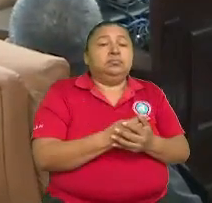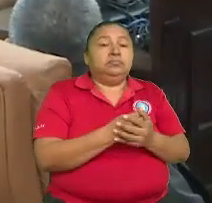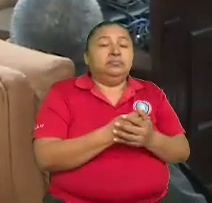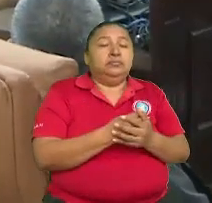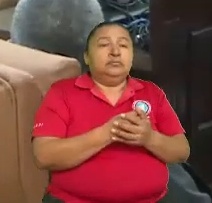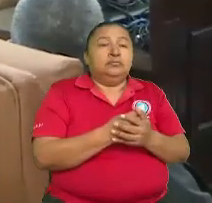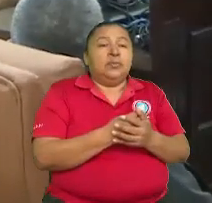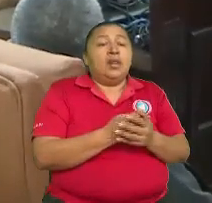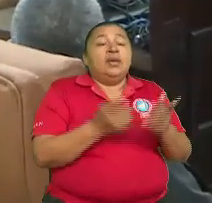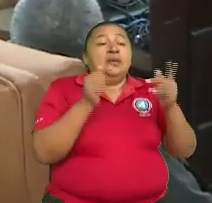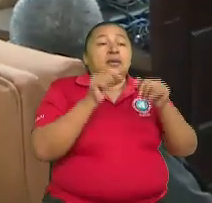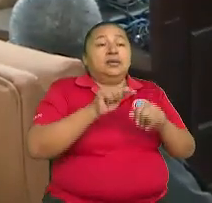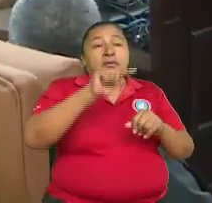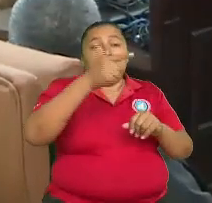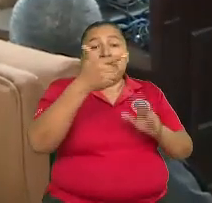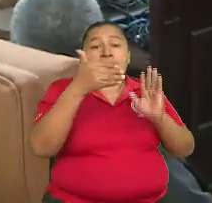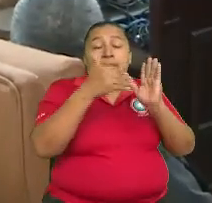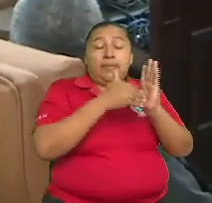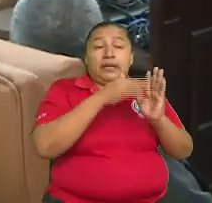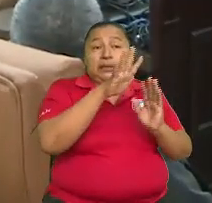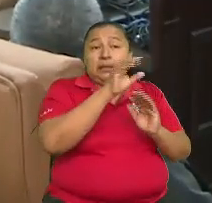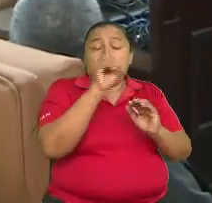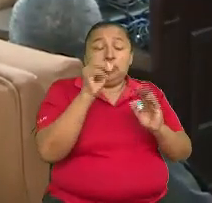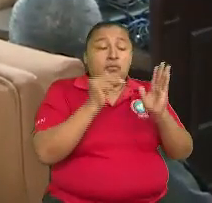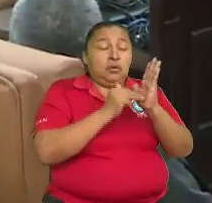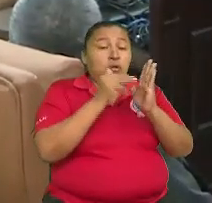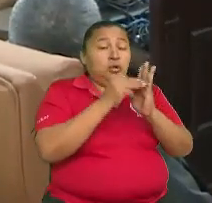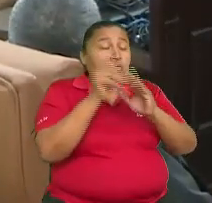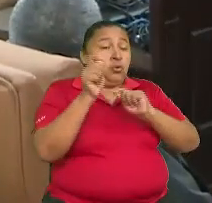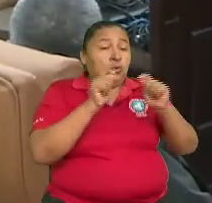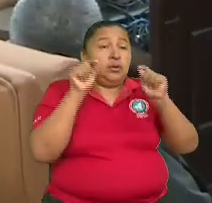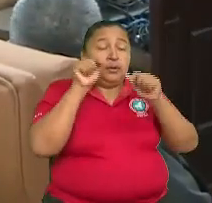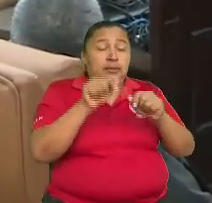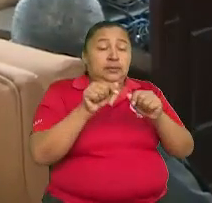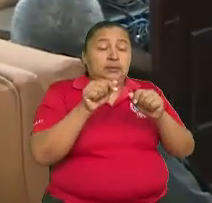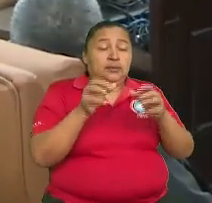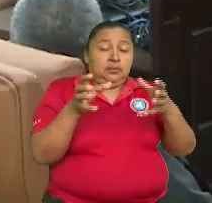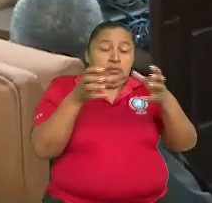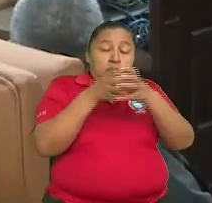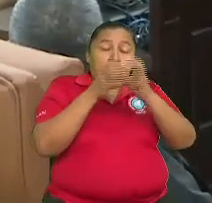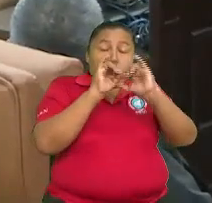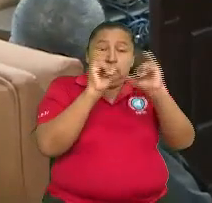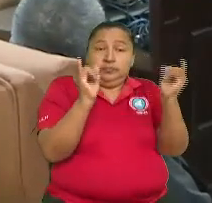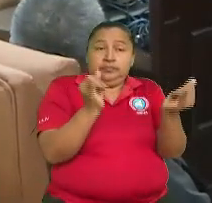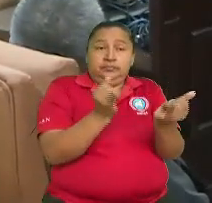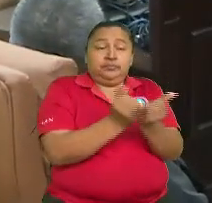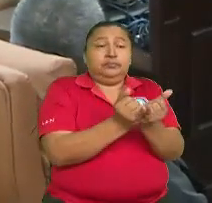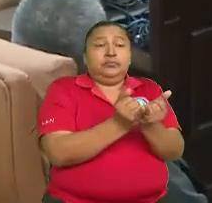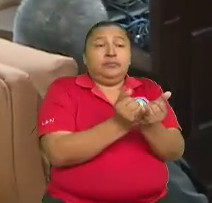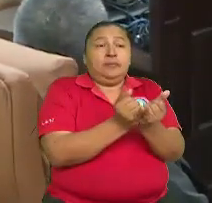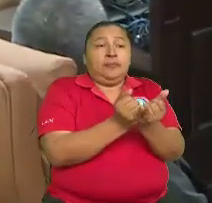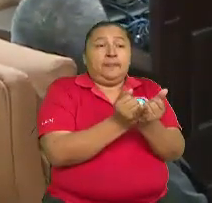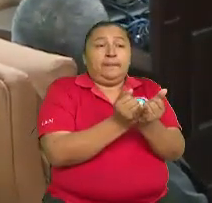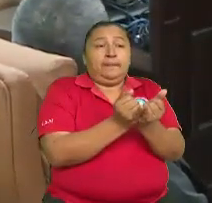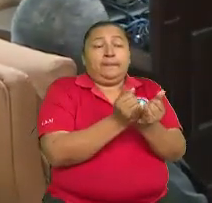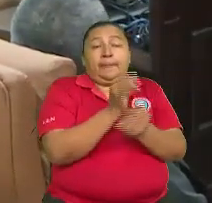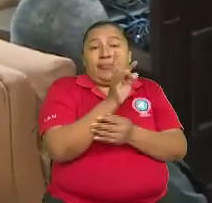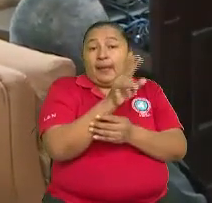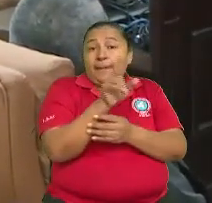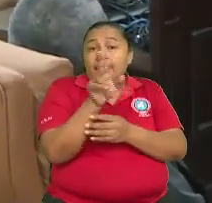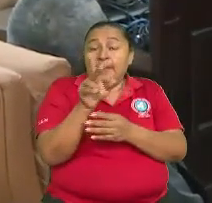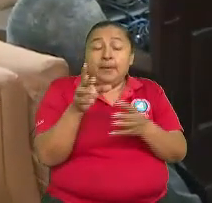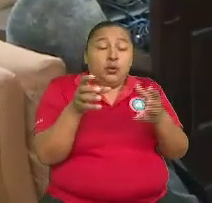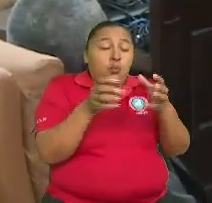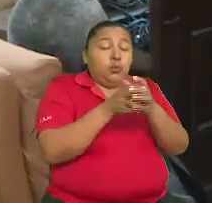estos 7.500 millones de dólares de la comunidad internacional, la misma